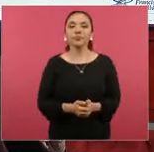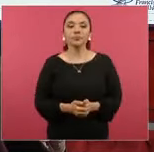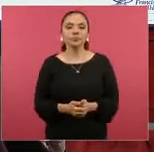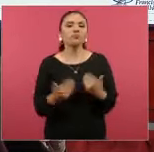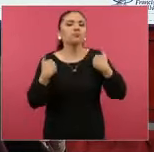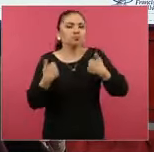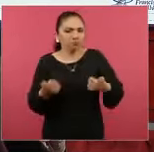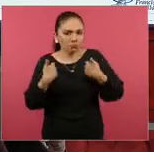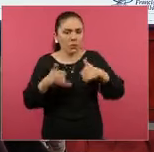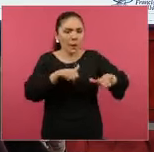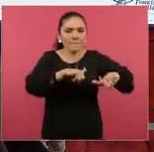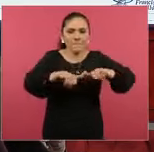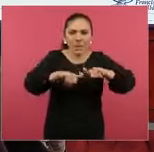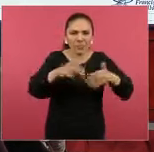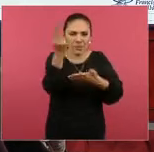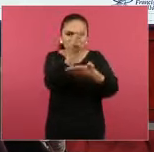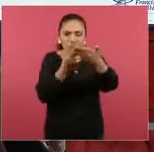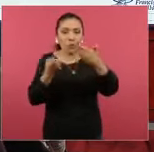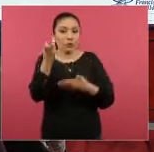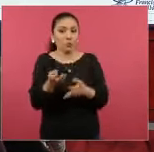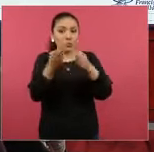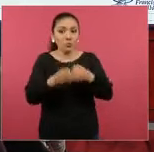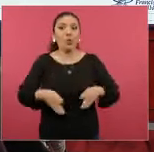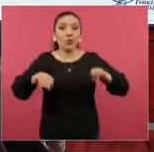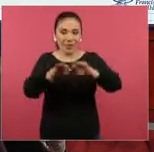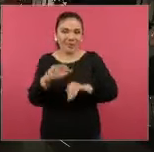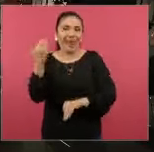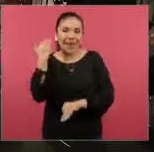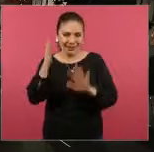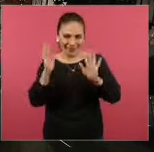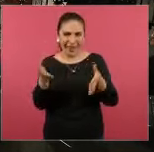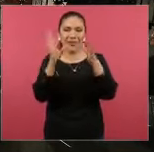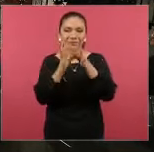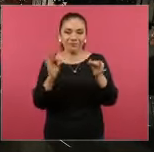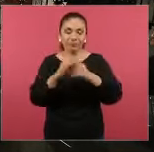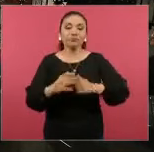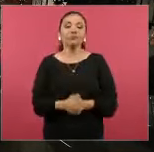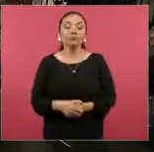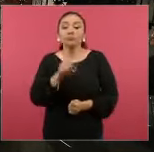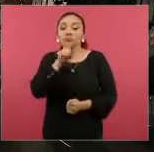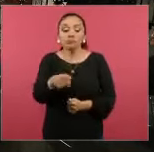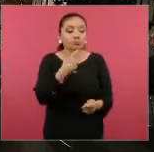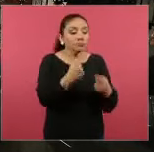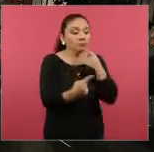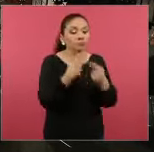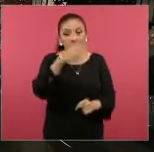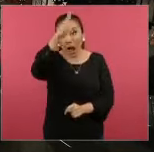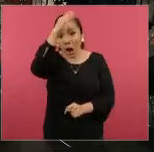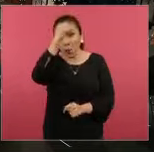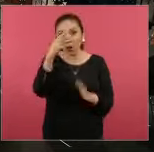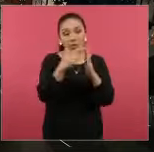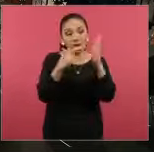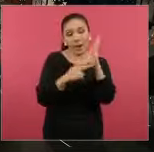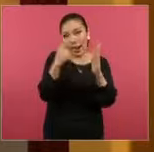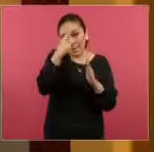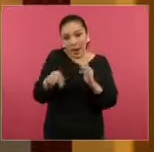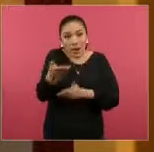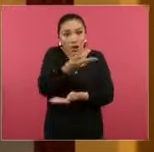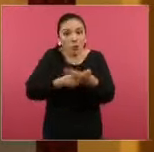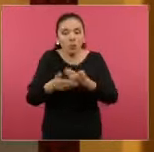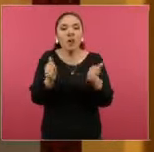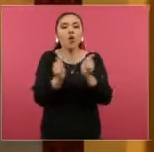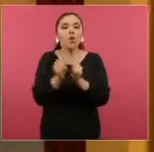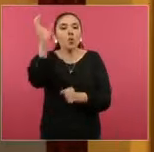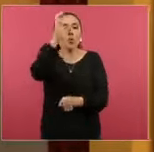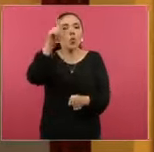Interpretamos mapas y diagramas que son básicos, que ya los vimos también. Establecemos acuerdos y reglas de convivencia para la cultura de la paz.